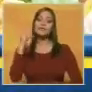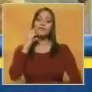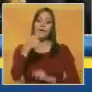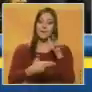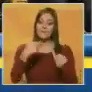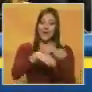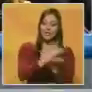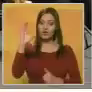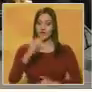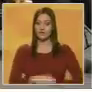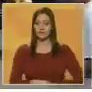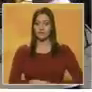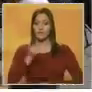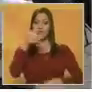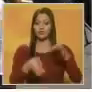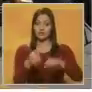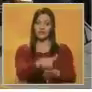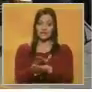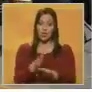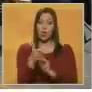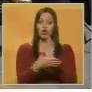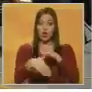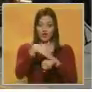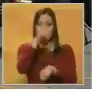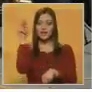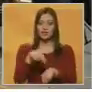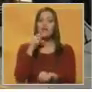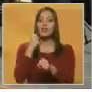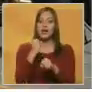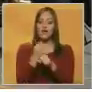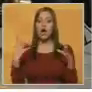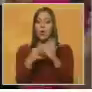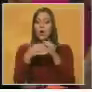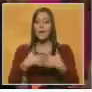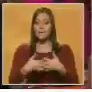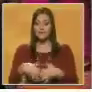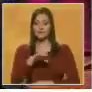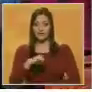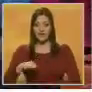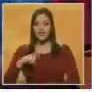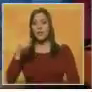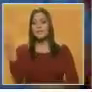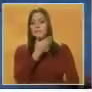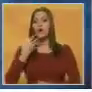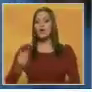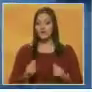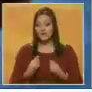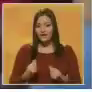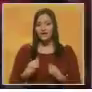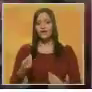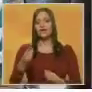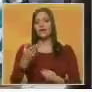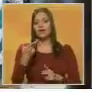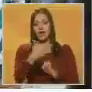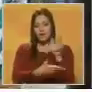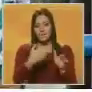metro de Caracas. Primero Justicia hizo un llamado al gobierno nacional a que trabaje de la mano con las empresas privadas, no solo para mejorar la calidad del servicio en el metro de